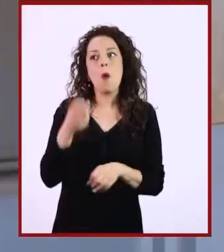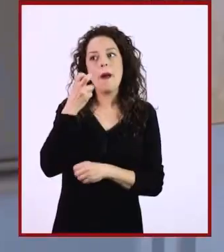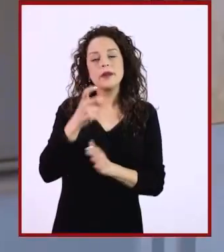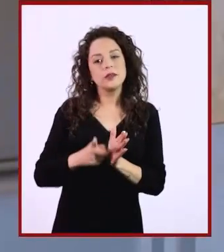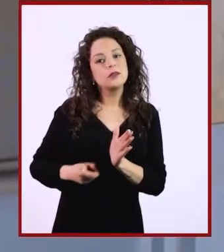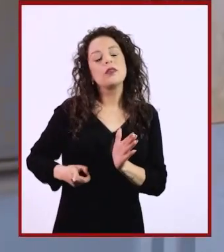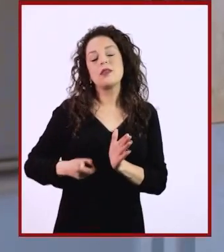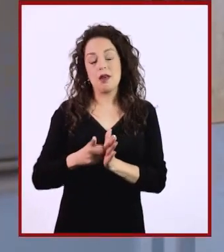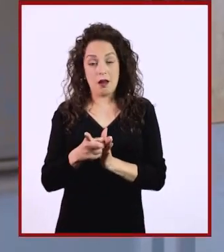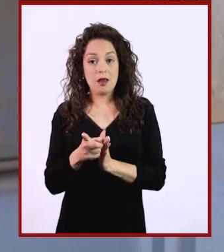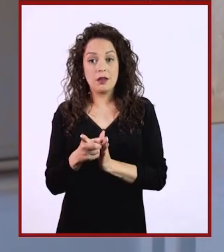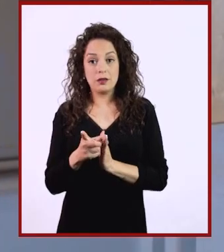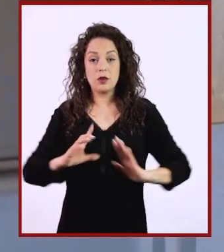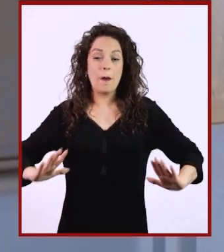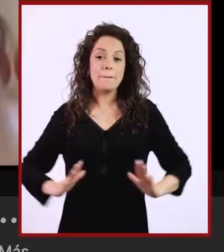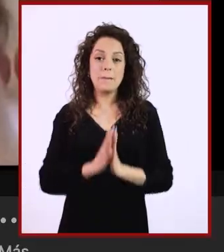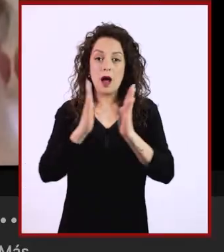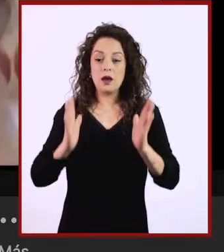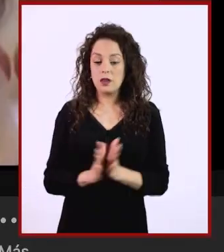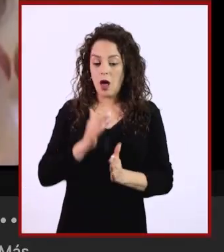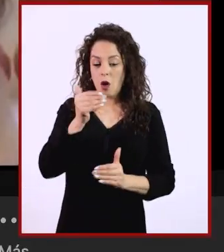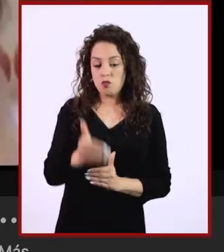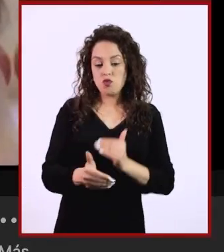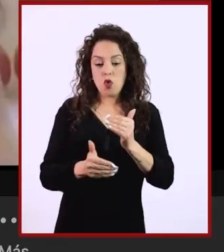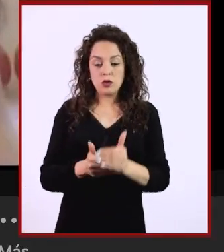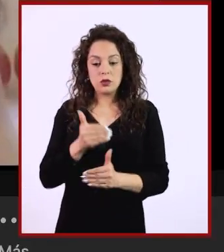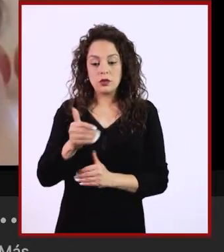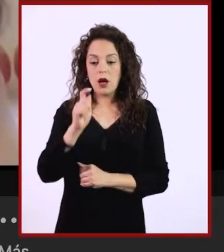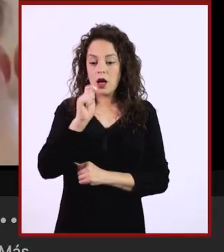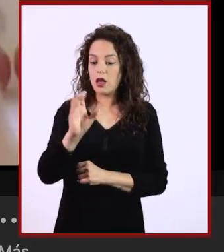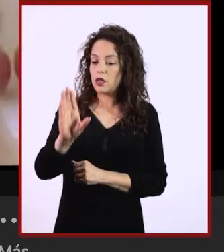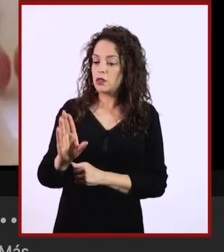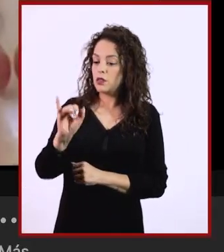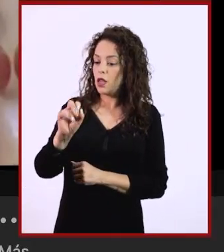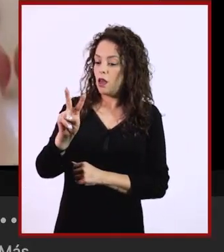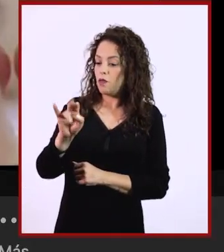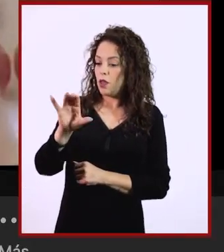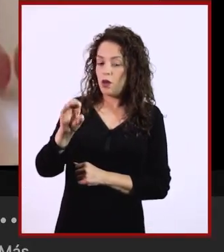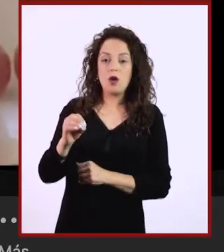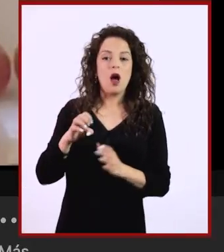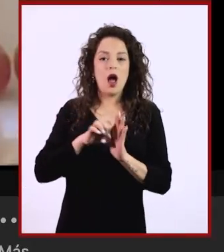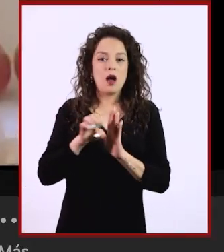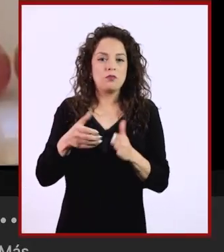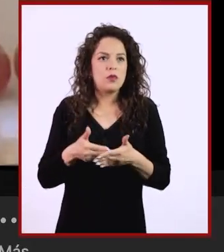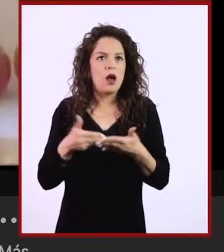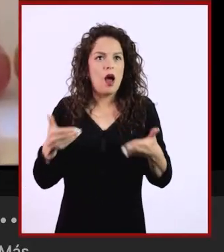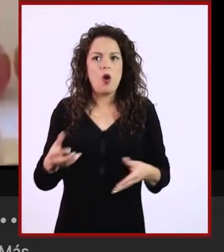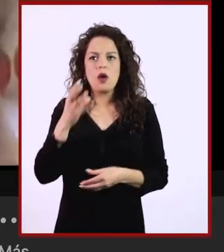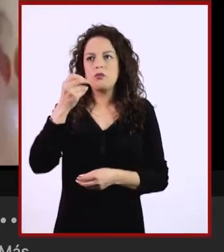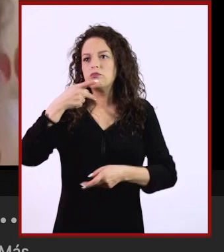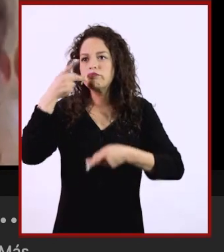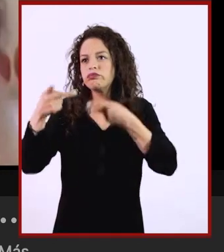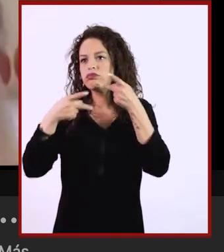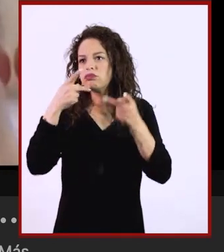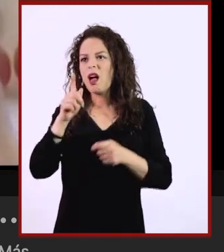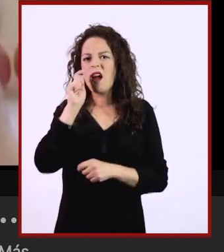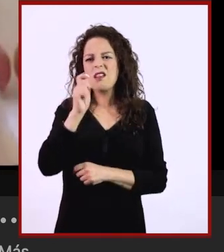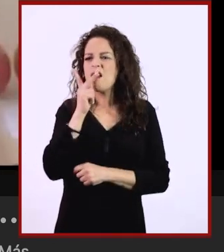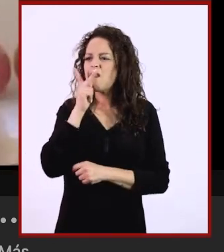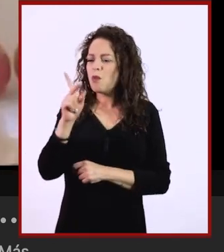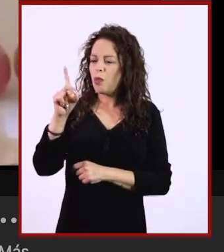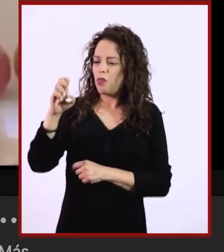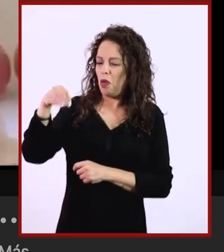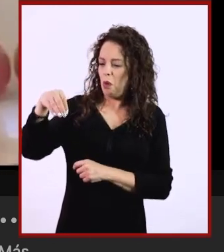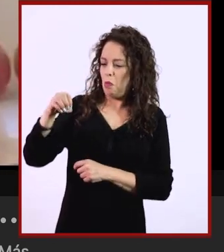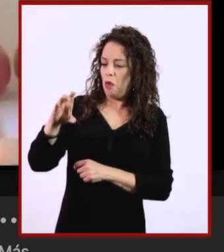¿no? Participar en los procesos cívicos, por ejemplo, hoy por hoy se habla mucho de democracias, ¿no?